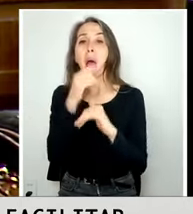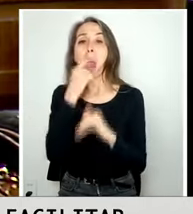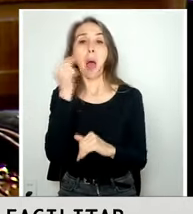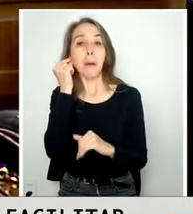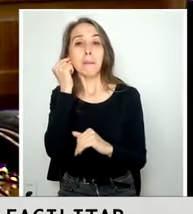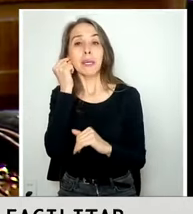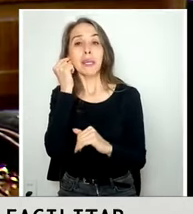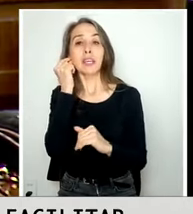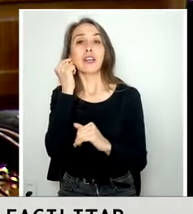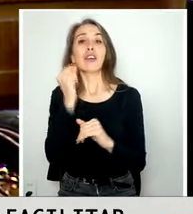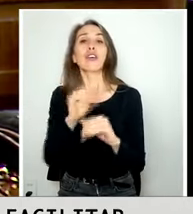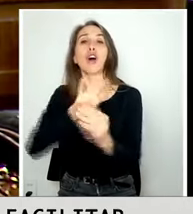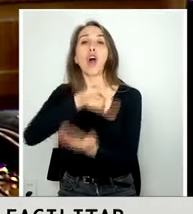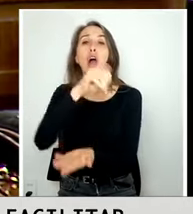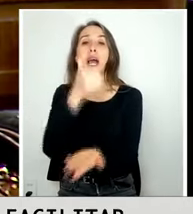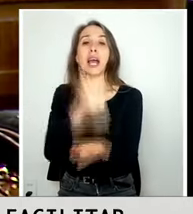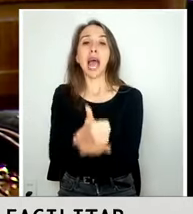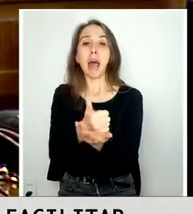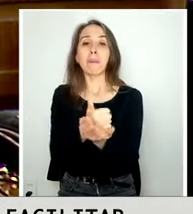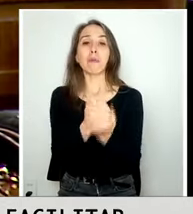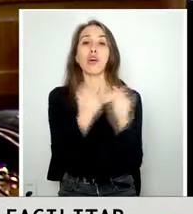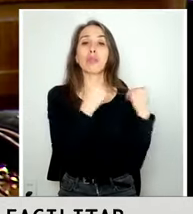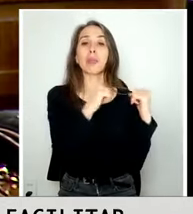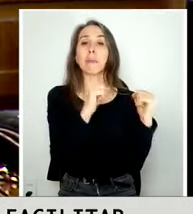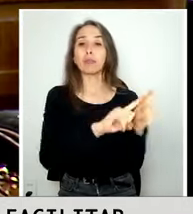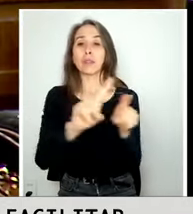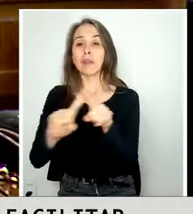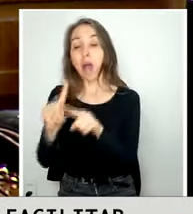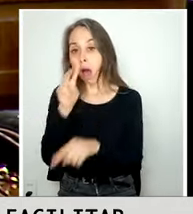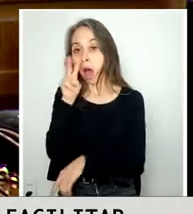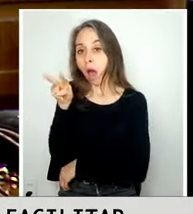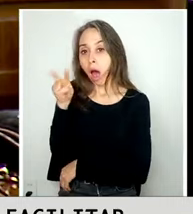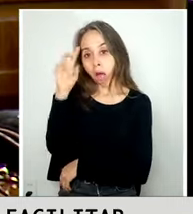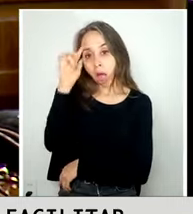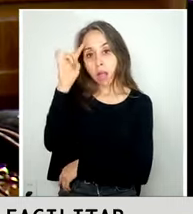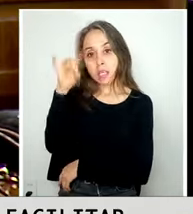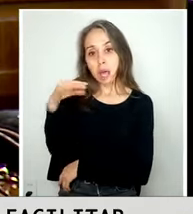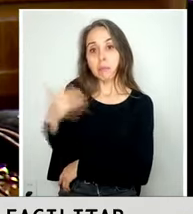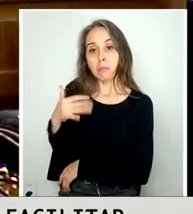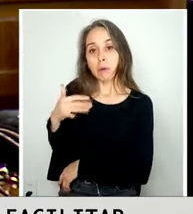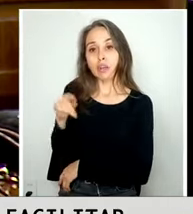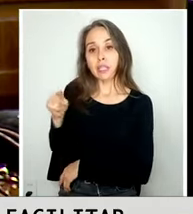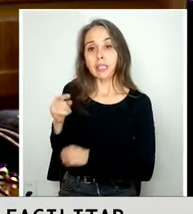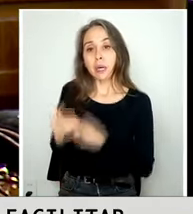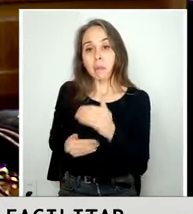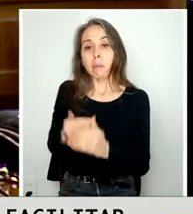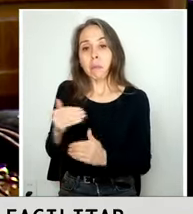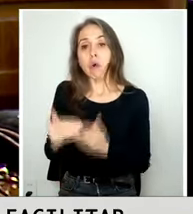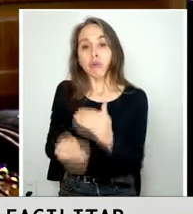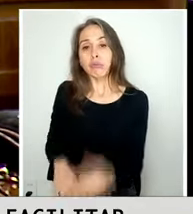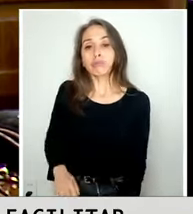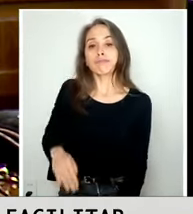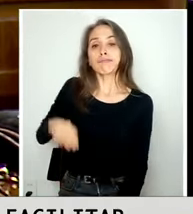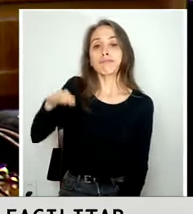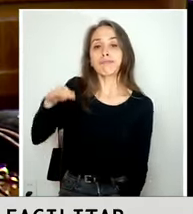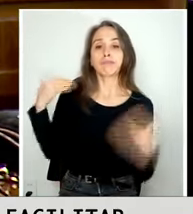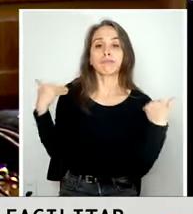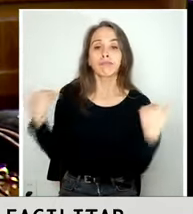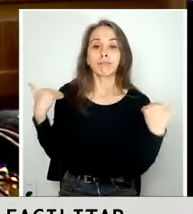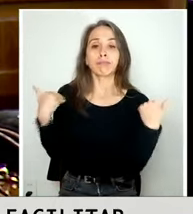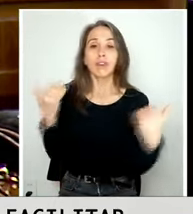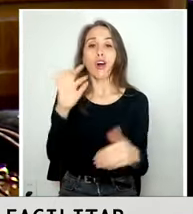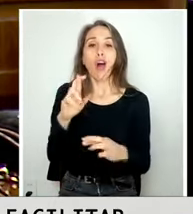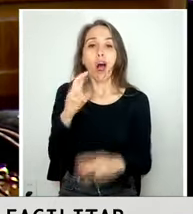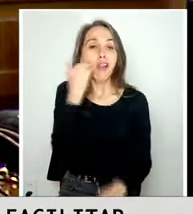campeón o una campeona de la rama deportiva sabe la importancia que tiene dicho proceso y debe fomentarse desde la más temprana edad